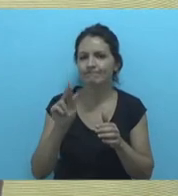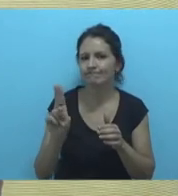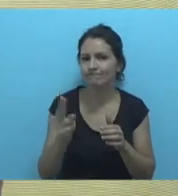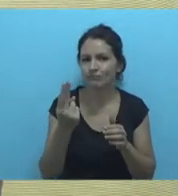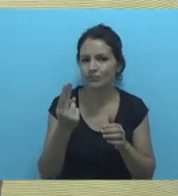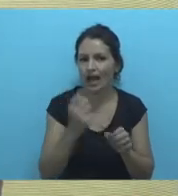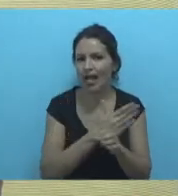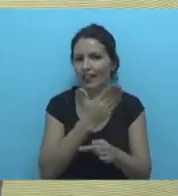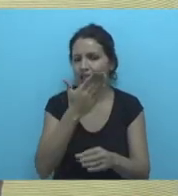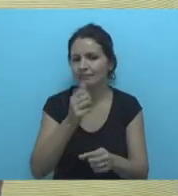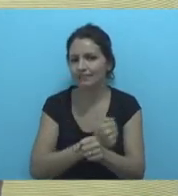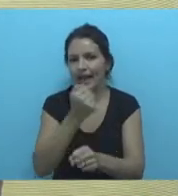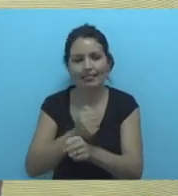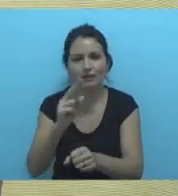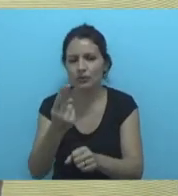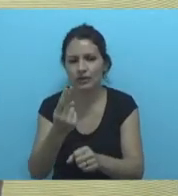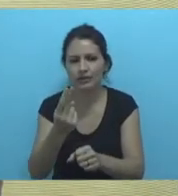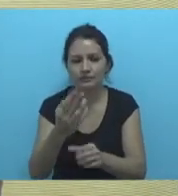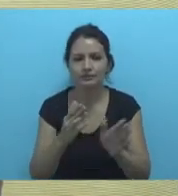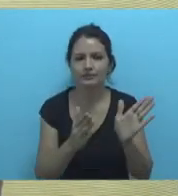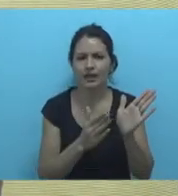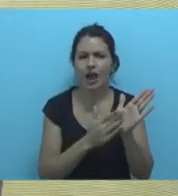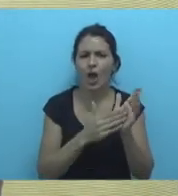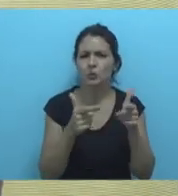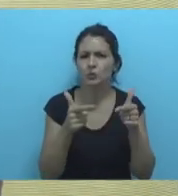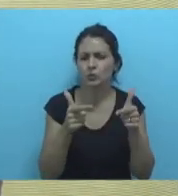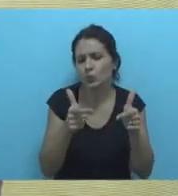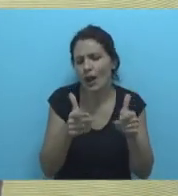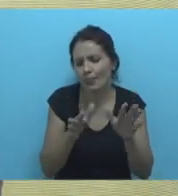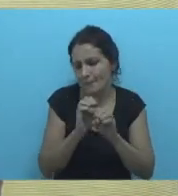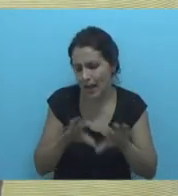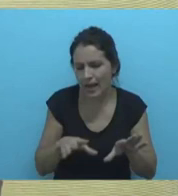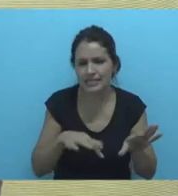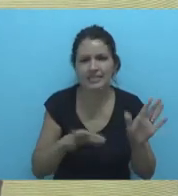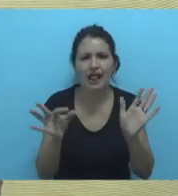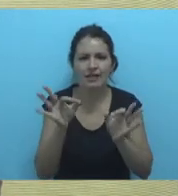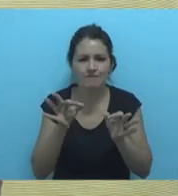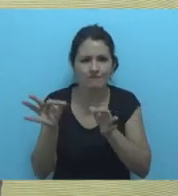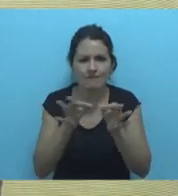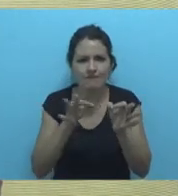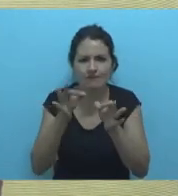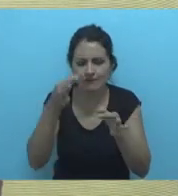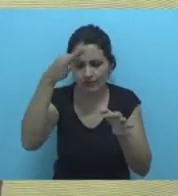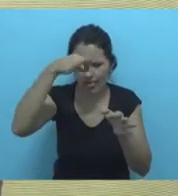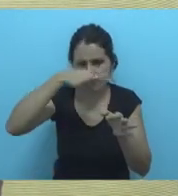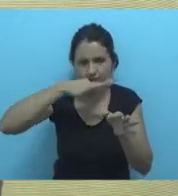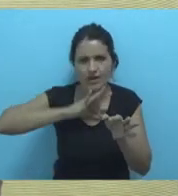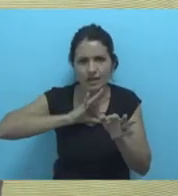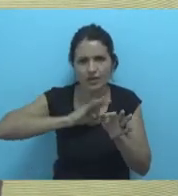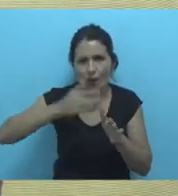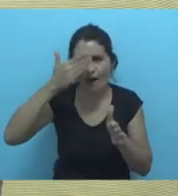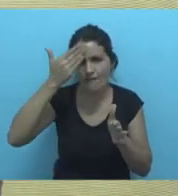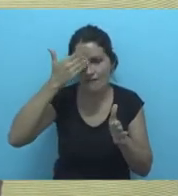familia. Valentina tuvo la mala suerte de contraer un virus, tuvo la mala suerte de que su